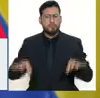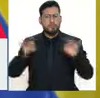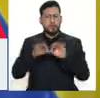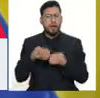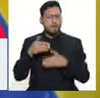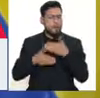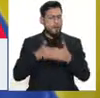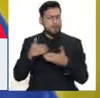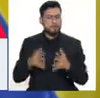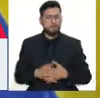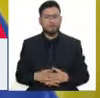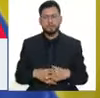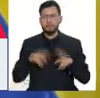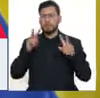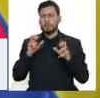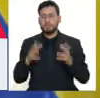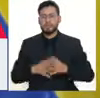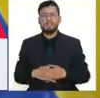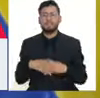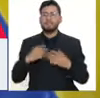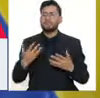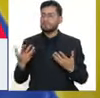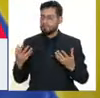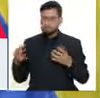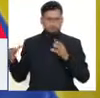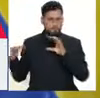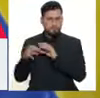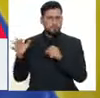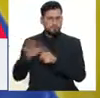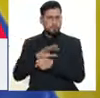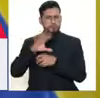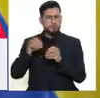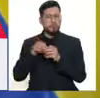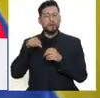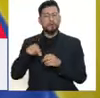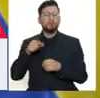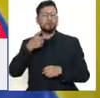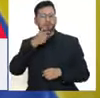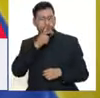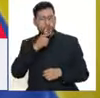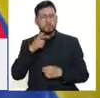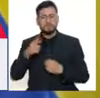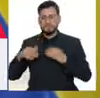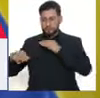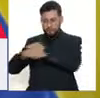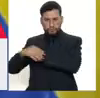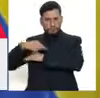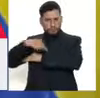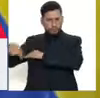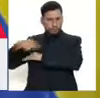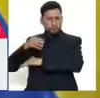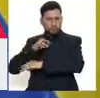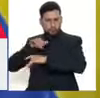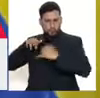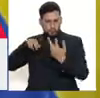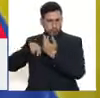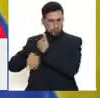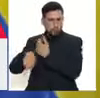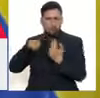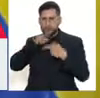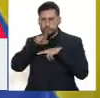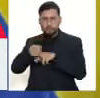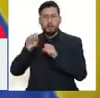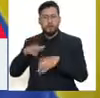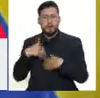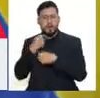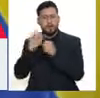importantes avances en la gestión integral de los recursos hídricos transfronterizos a fin de